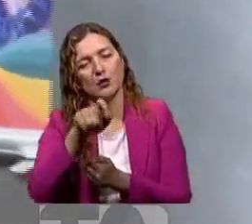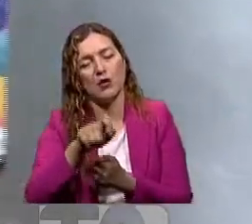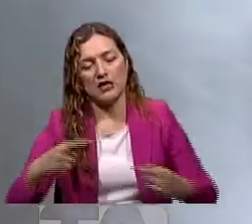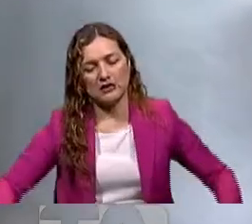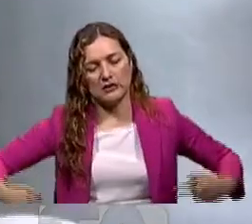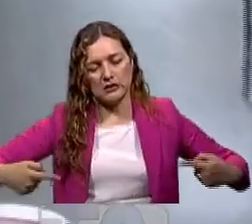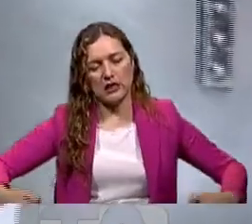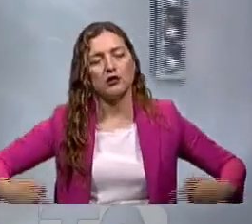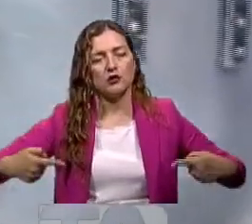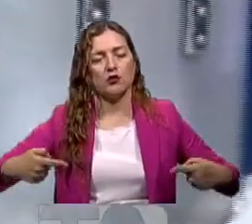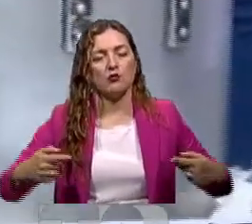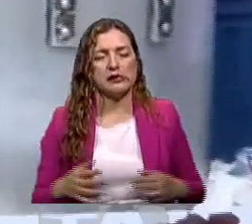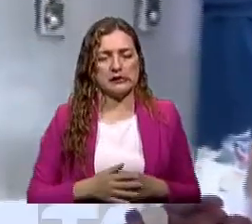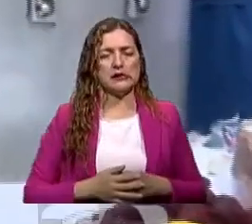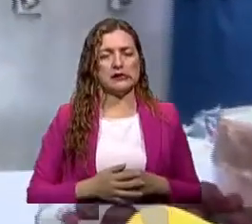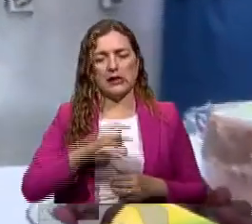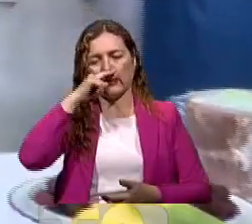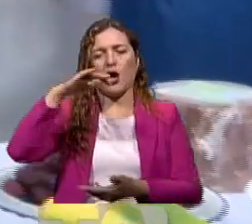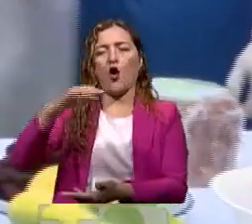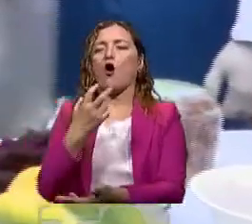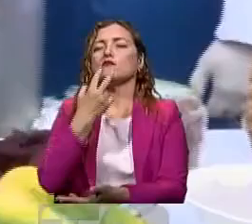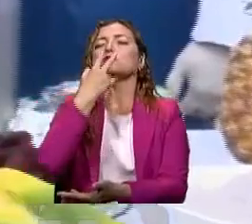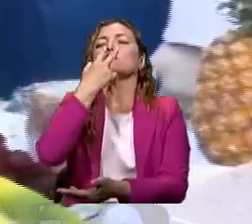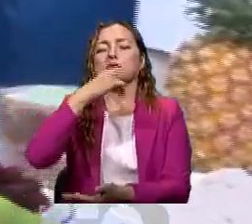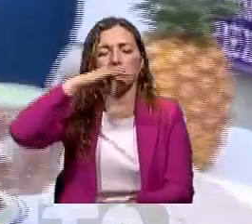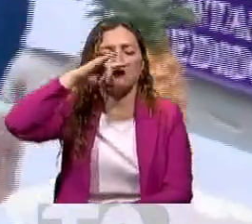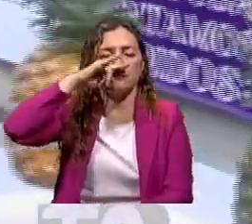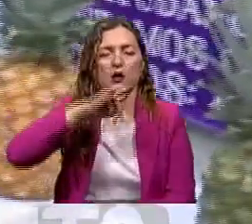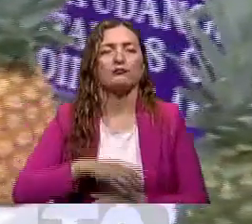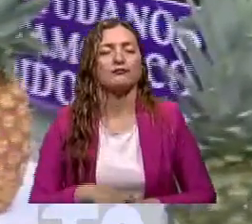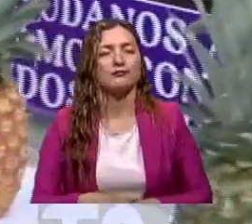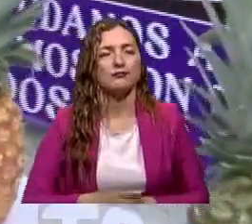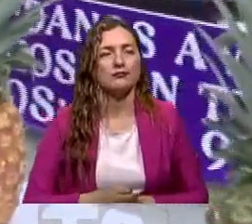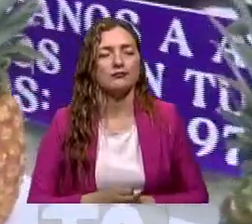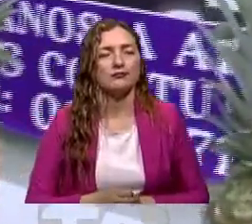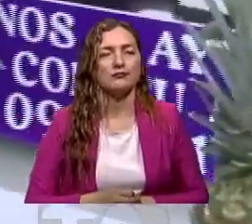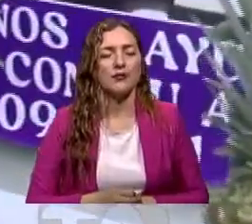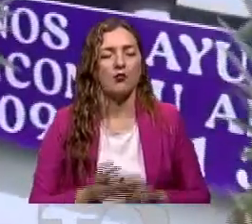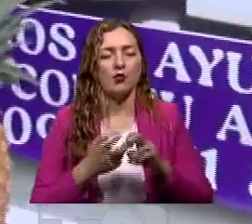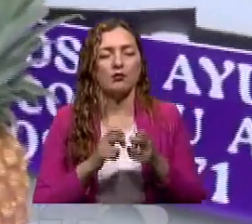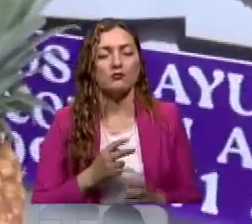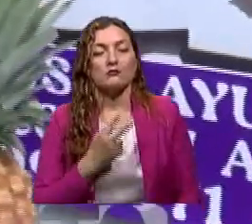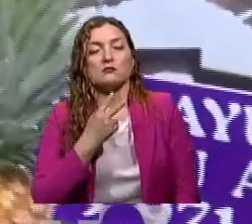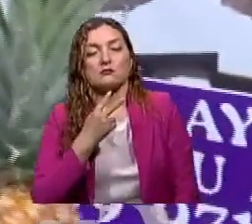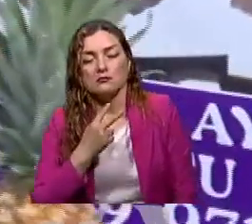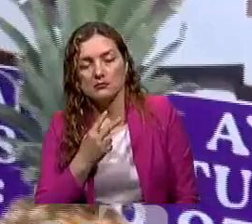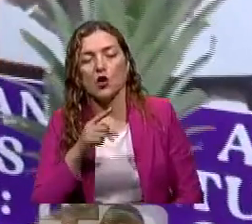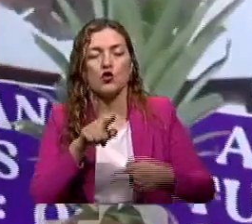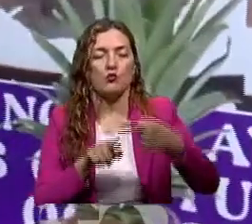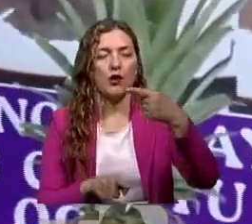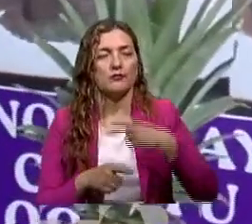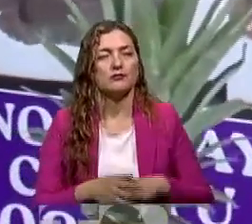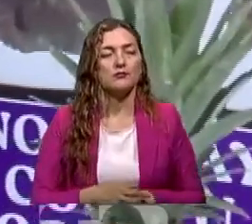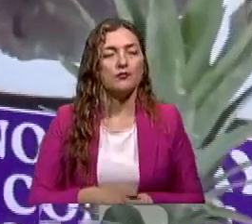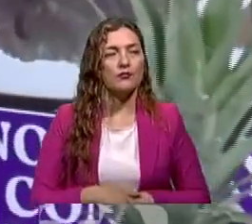de ruedas posturales, tanques de oxígeno pediátricos para los niños que tienen esa dificultad respiratoria.